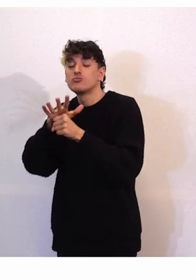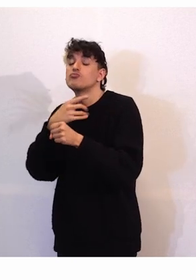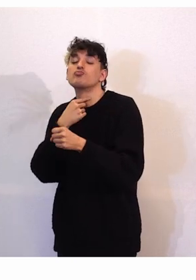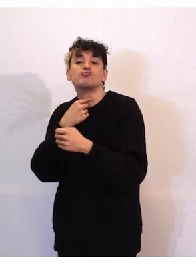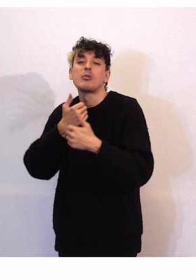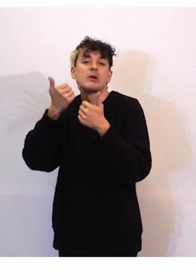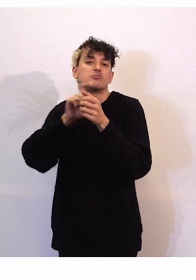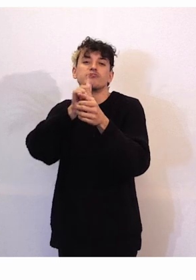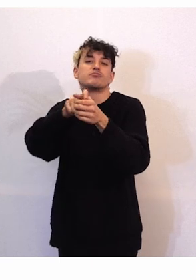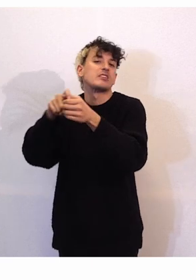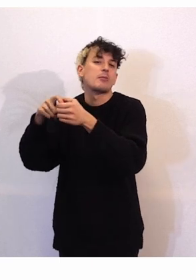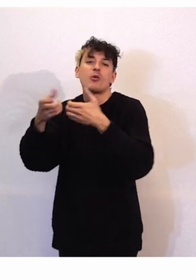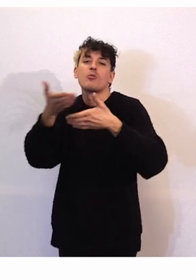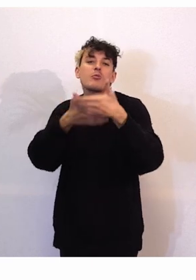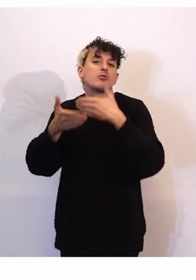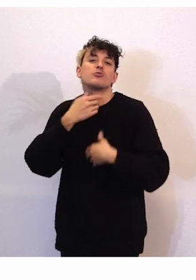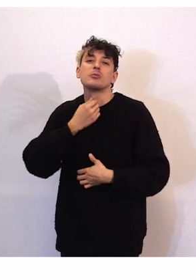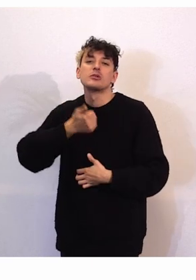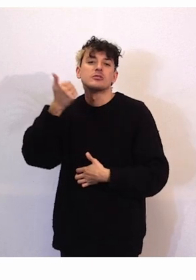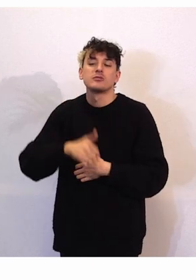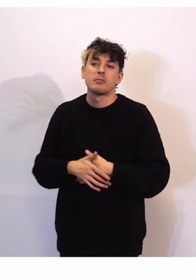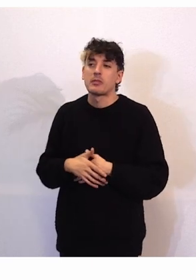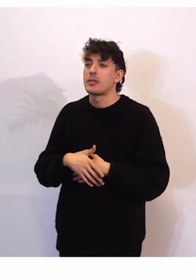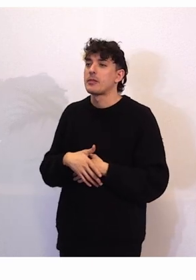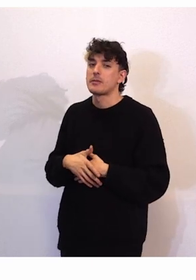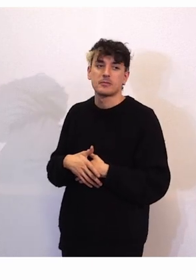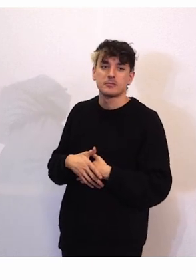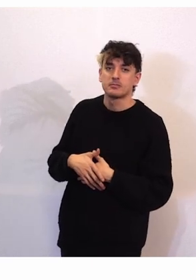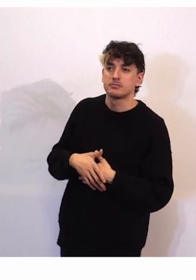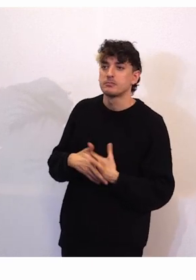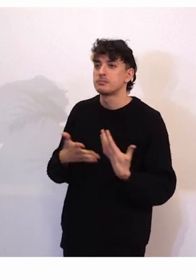colaborar? ¿A dónde haya faranduleo? Ah, bueno.